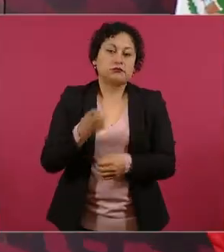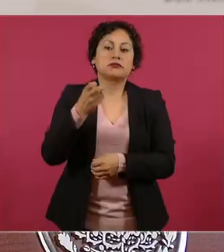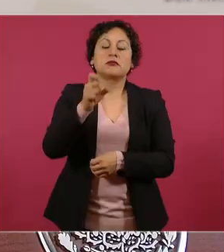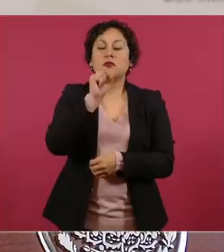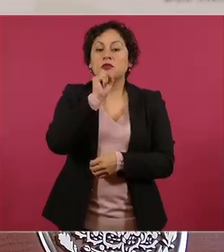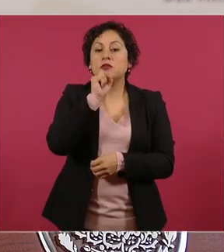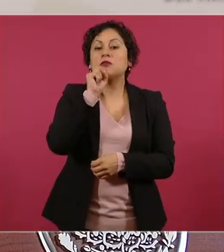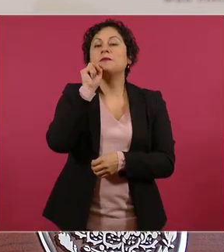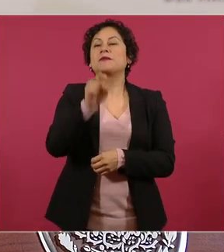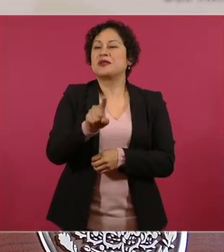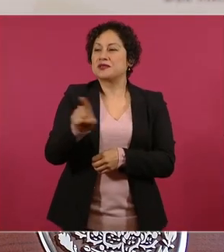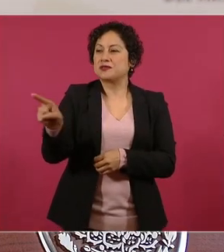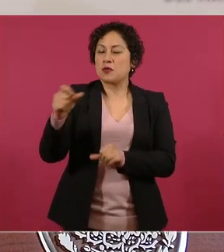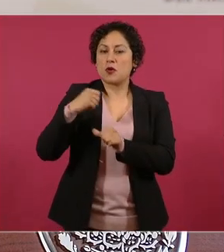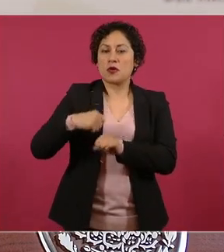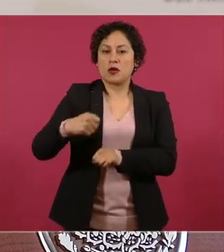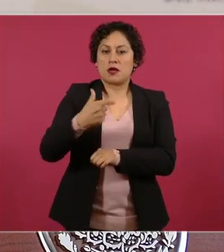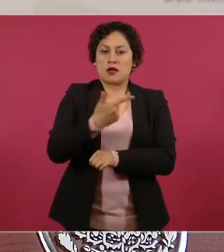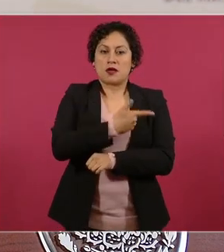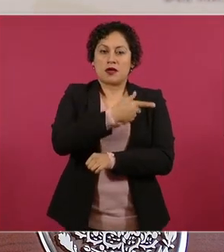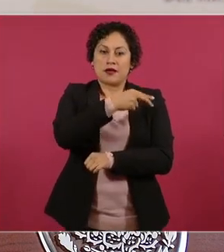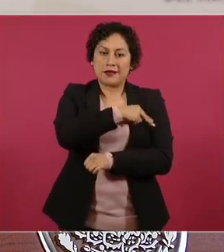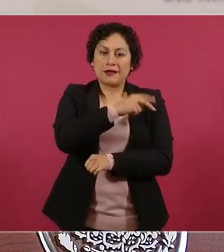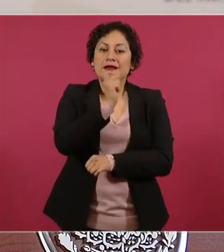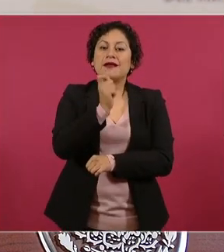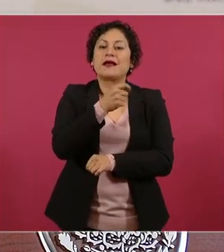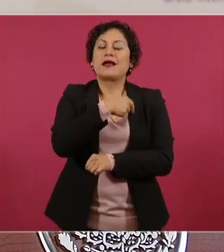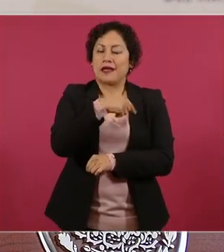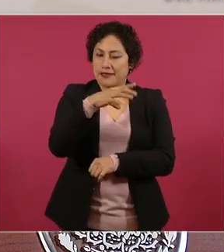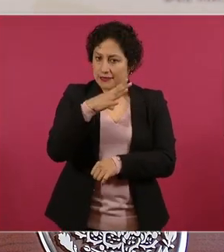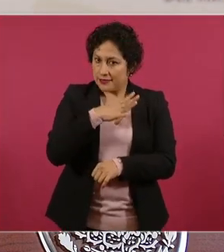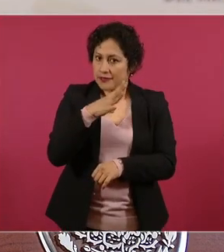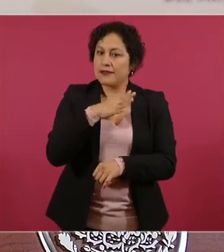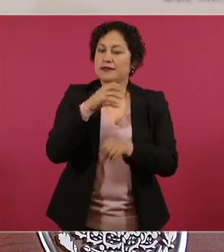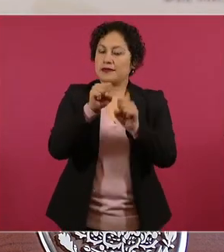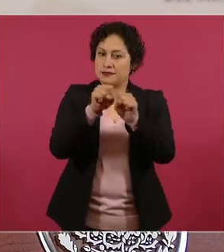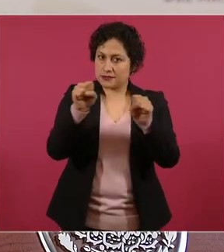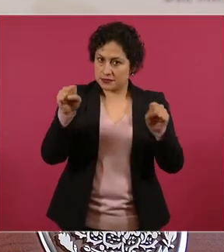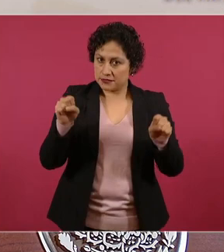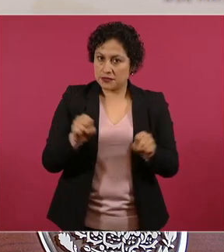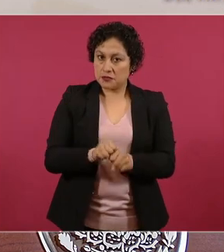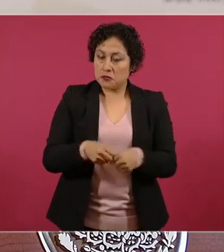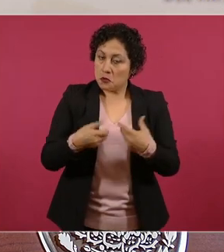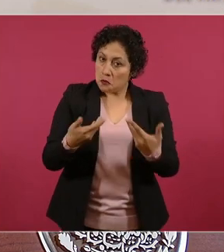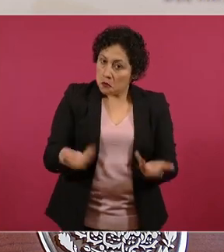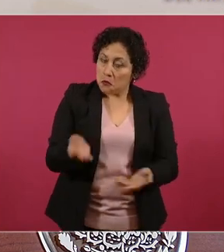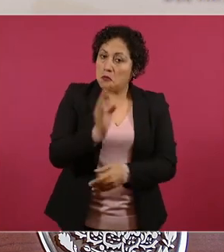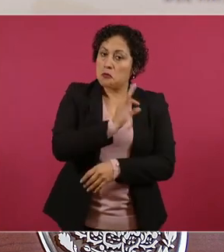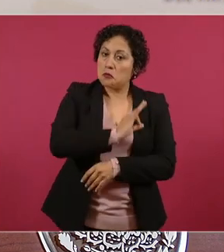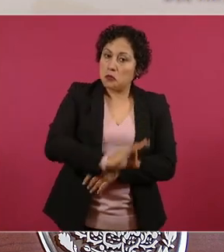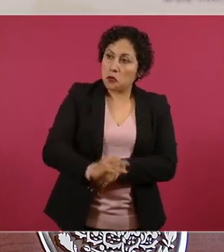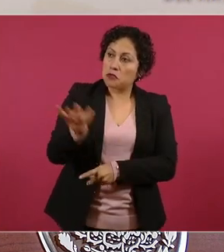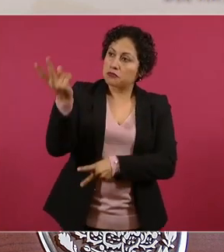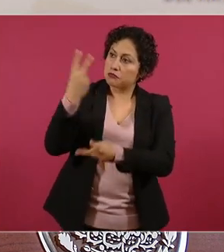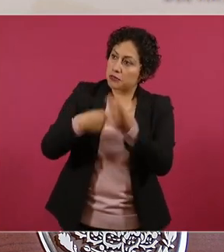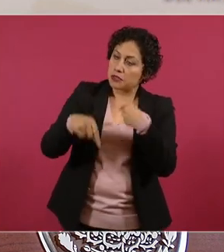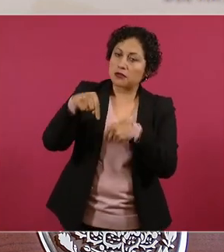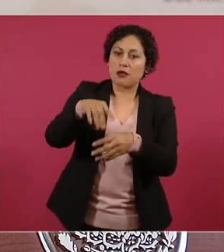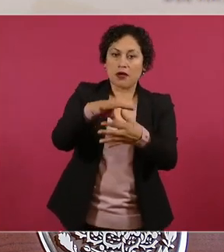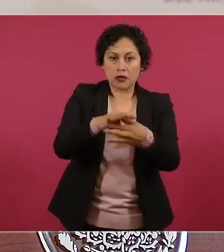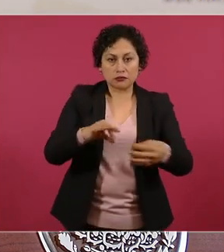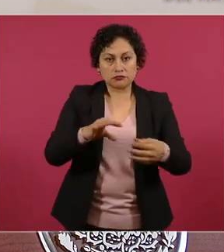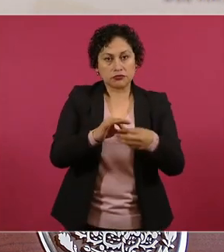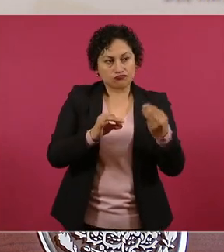Nacional tiene un sistema, sería bueno que explicaran, ¿no?